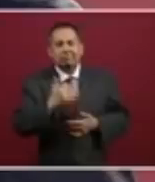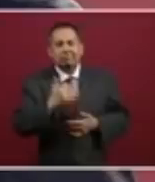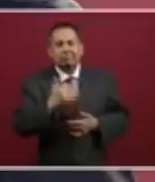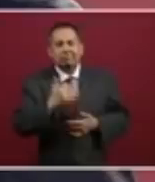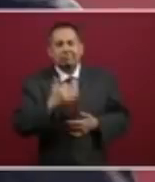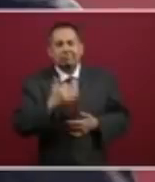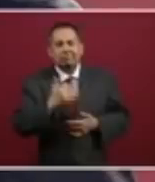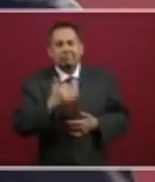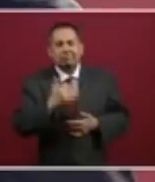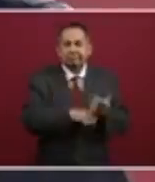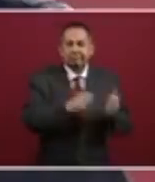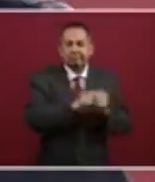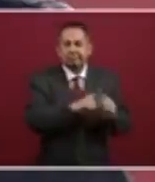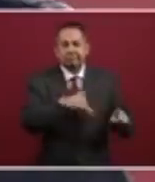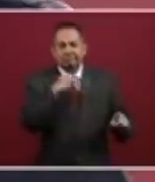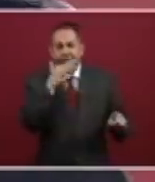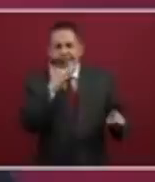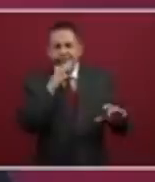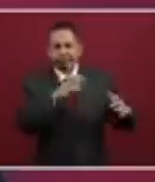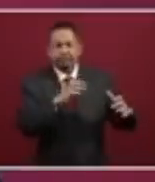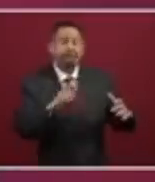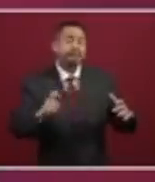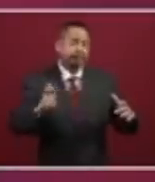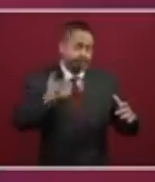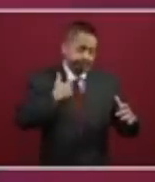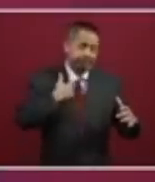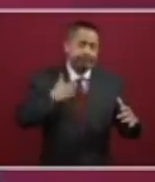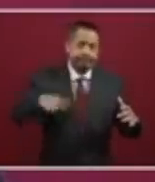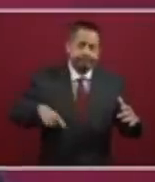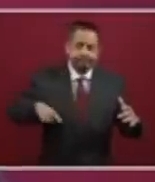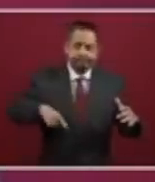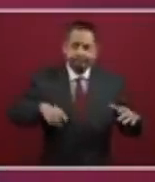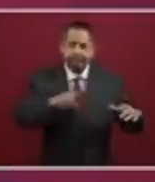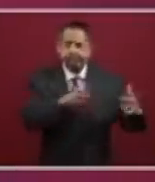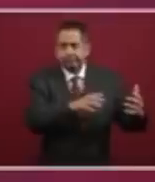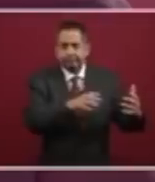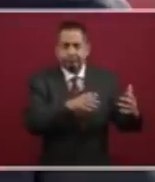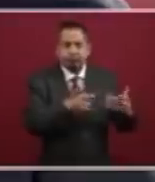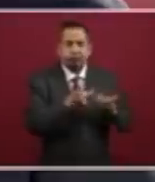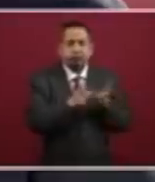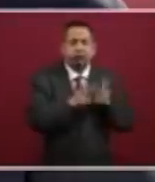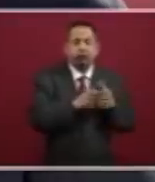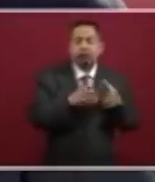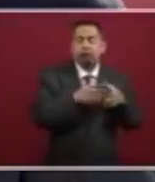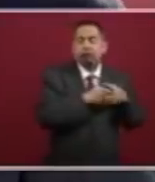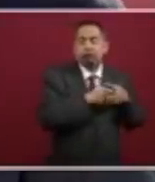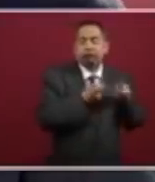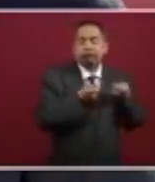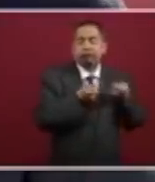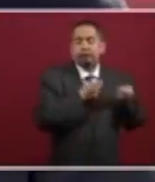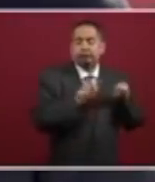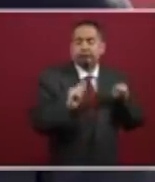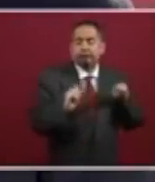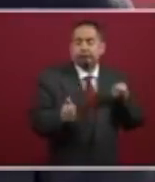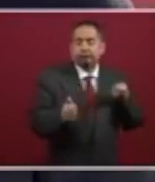además de corruptos, que eran los tecnócratas